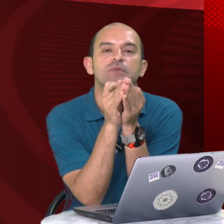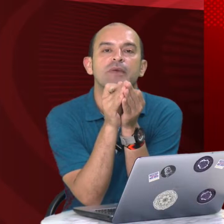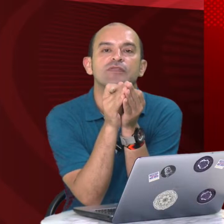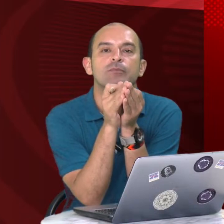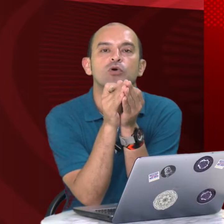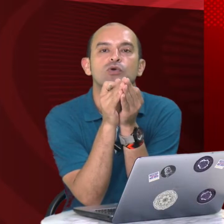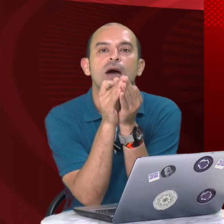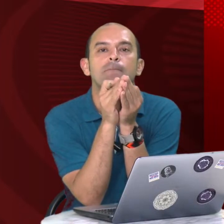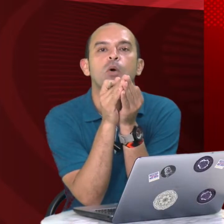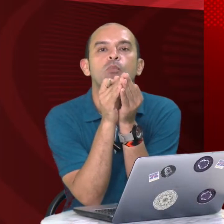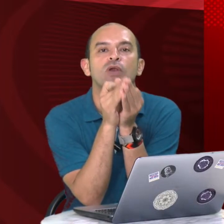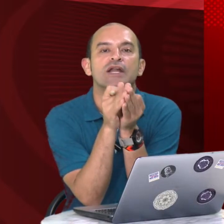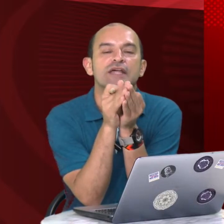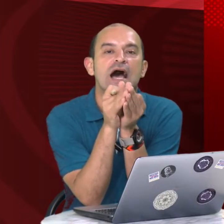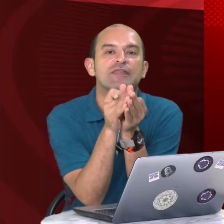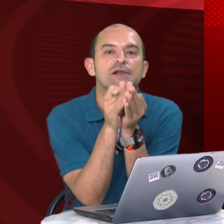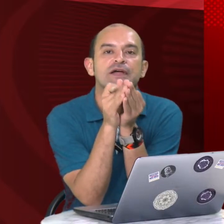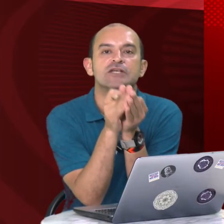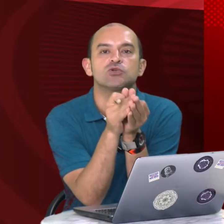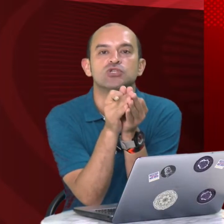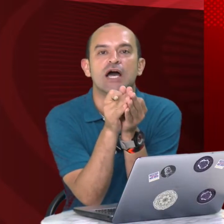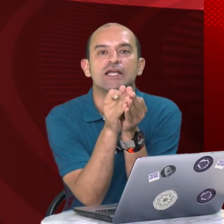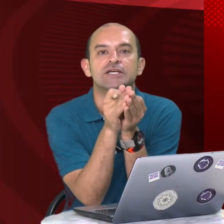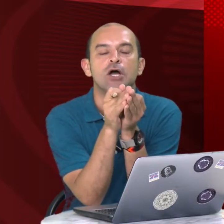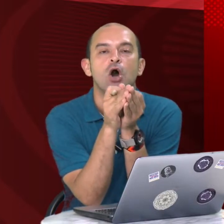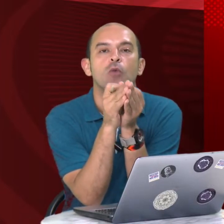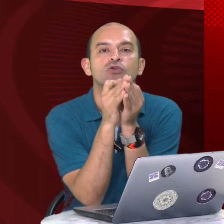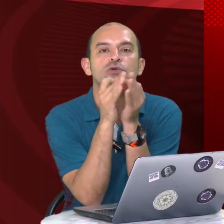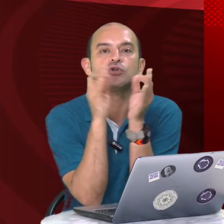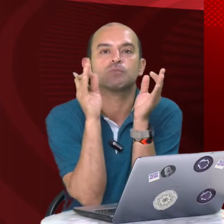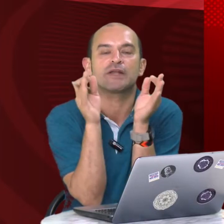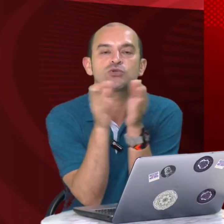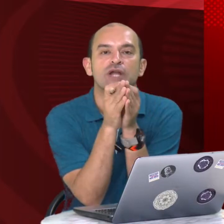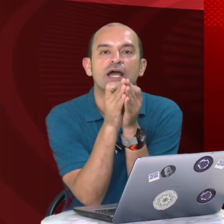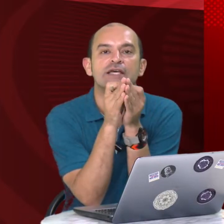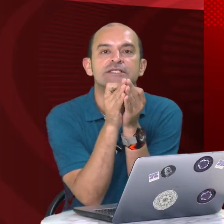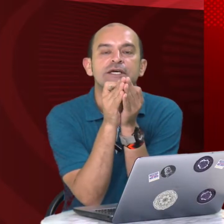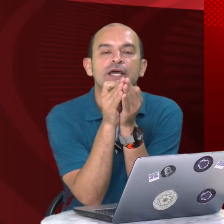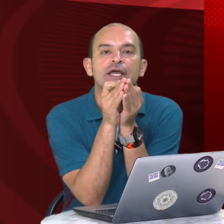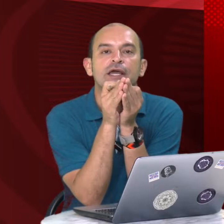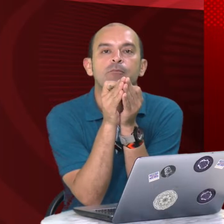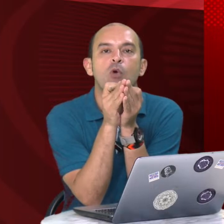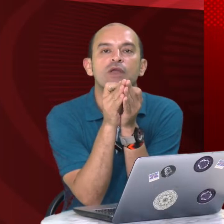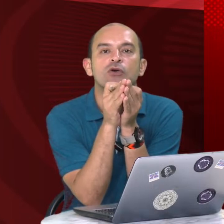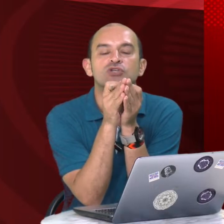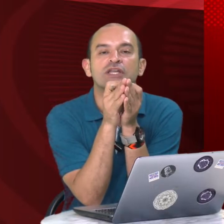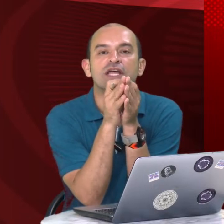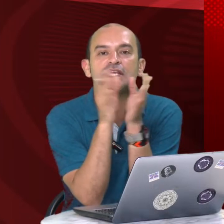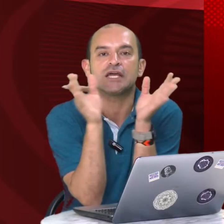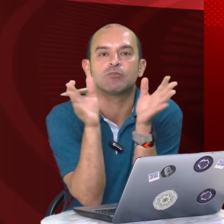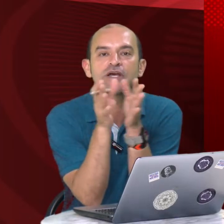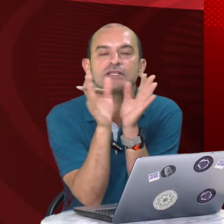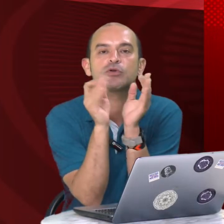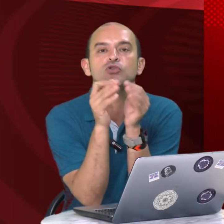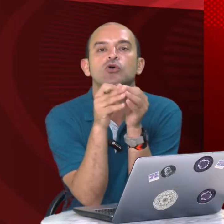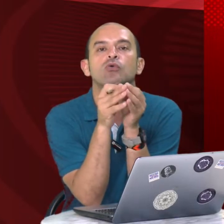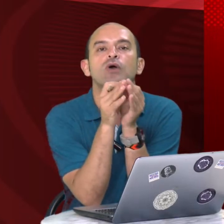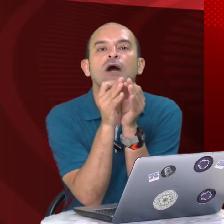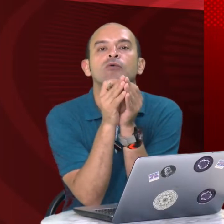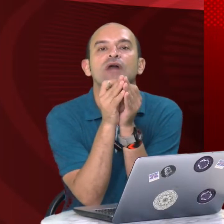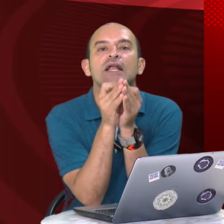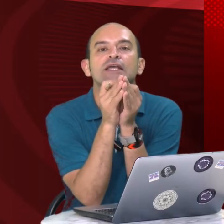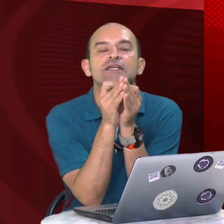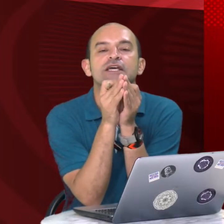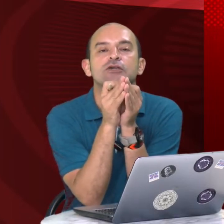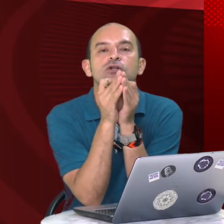llegaron simplemente por una popularidad en redes sociales o por ser unos personajes públicos y que tenían pues de pronto